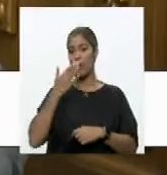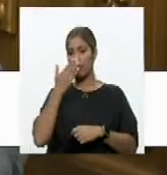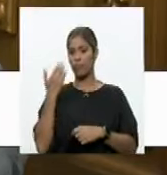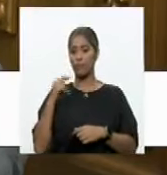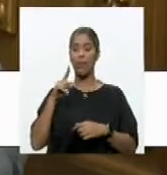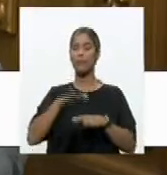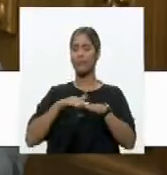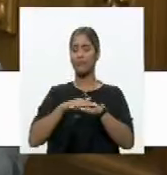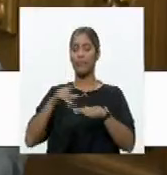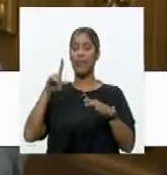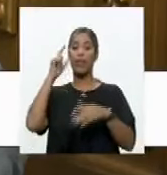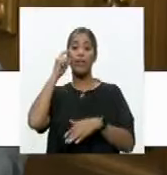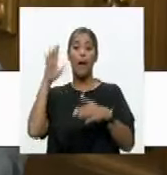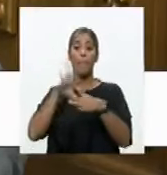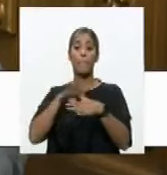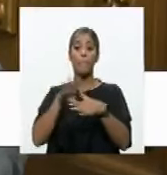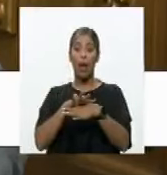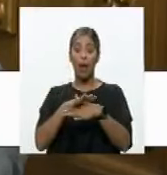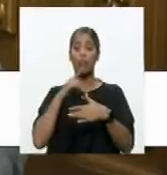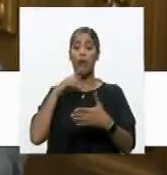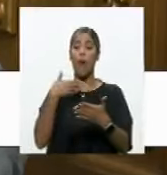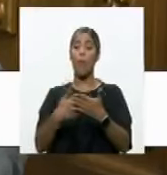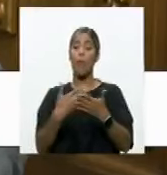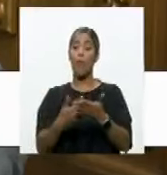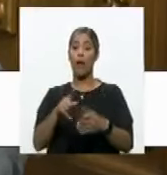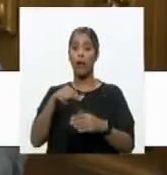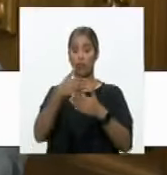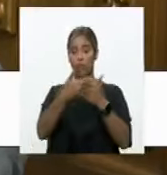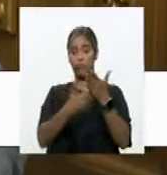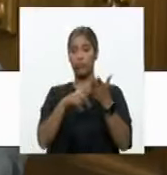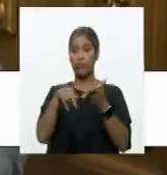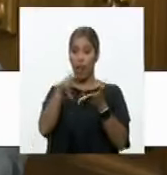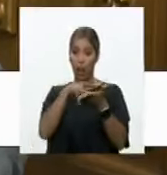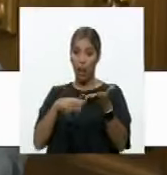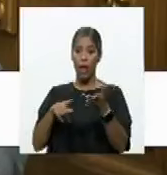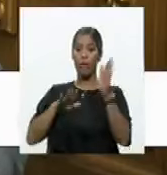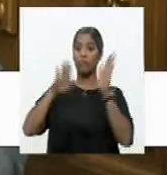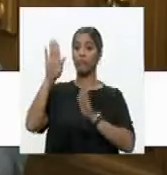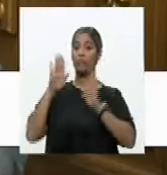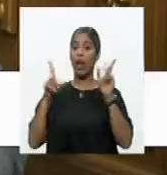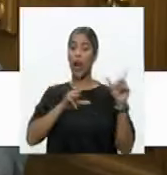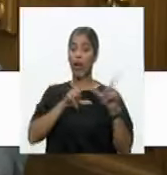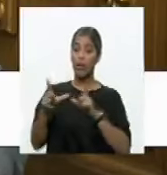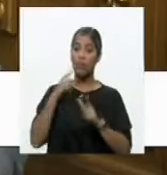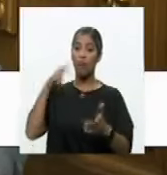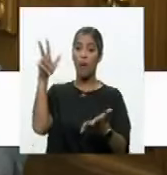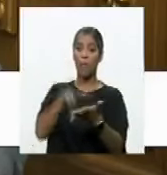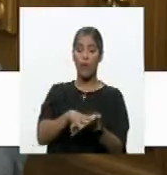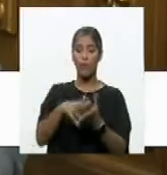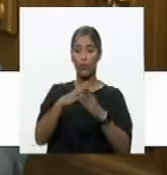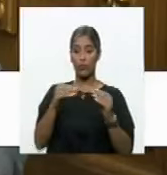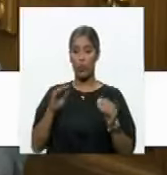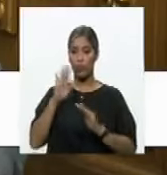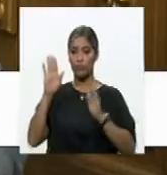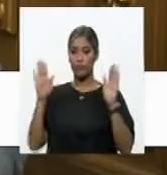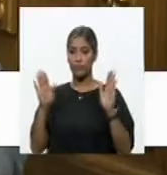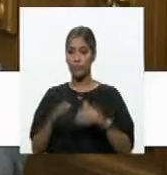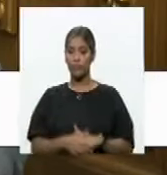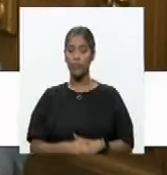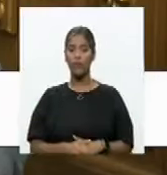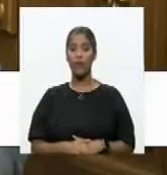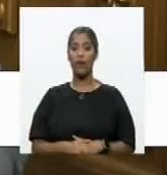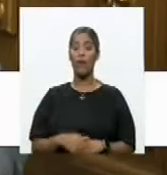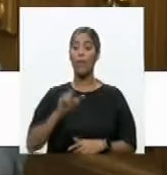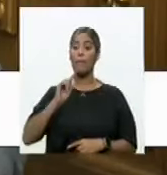de la secretaria la lectura de la propuesta del orden del día. Una vez leída y sometida a votación, resultó aprobada por mayoría. Primero,